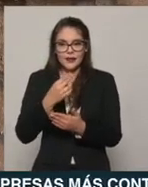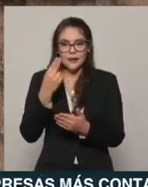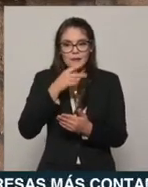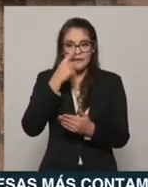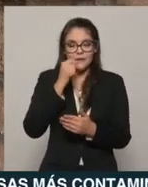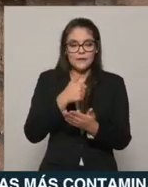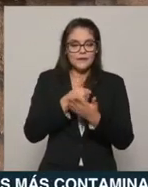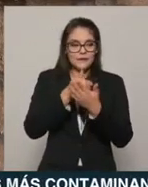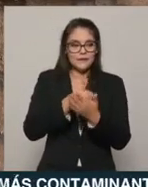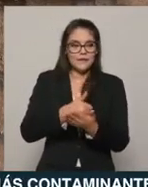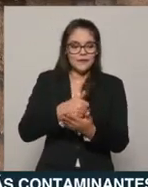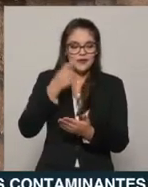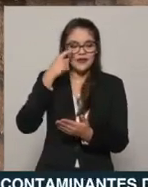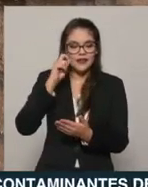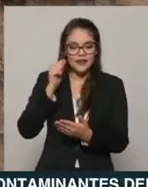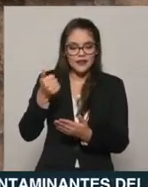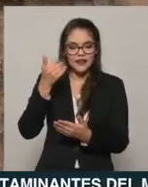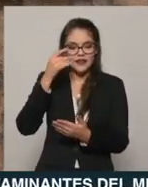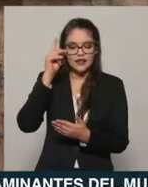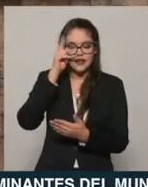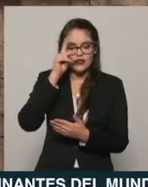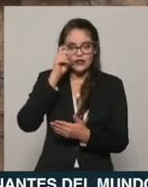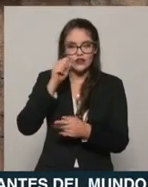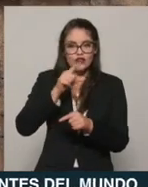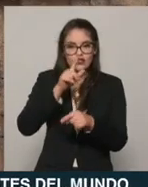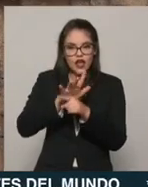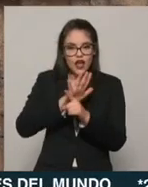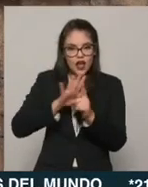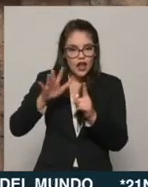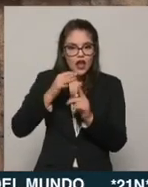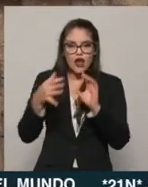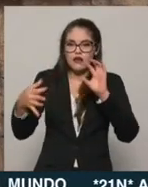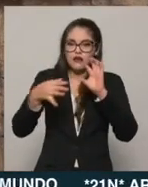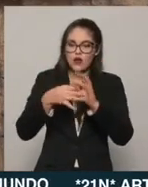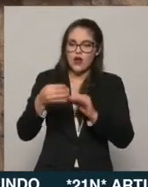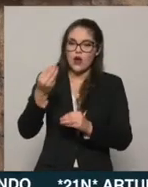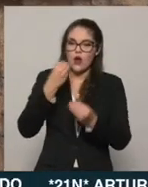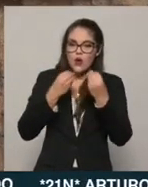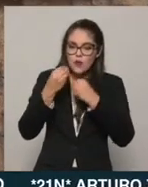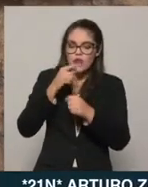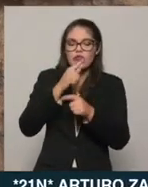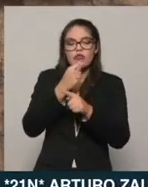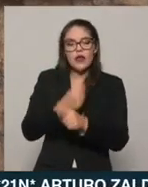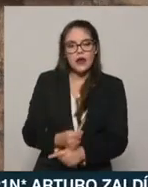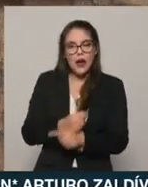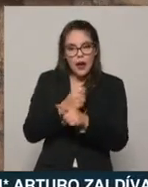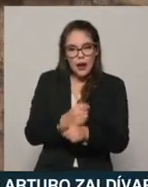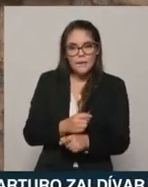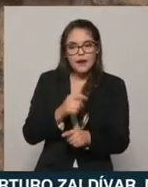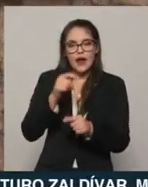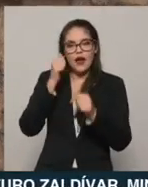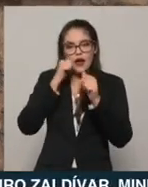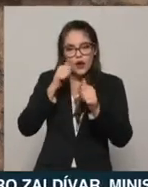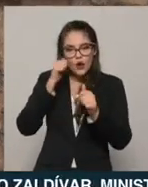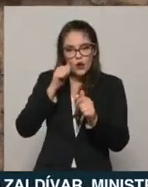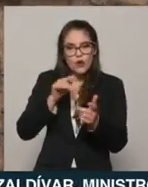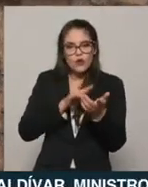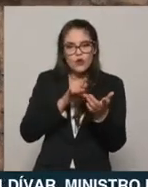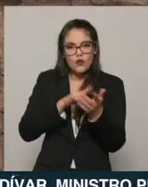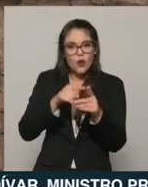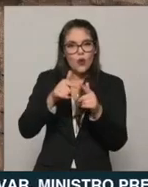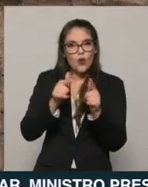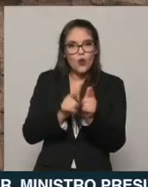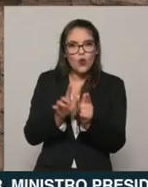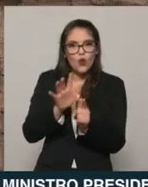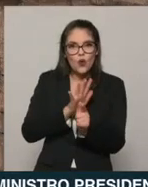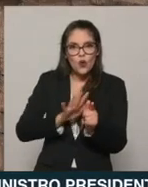integral, psicoeducación, que es lo que hace Voz Pro Salud Mental, psicoterapia, terapia de apoyo en grupo,